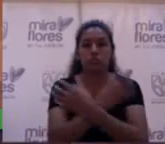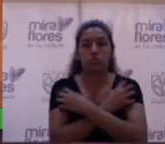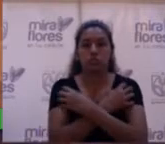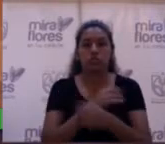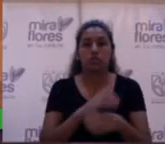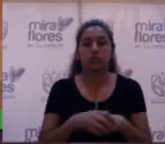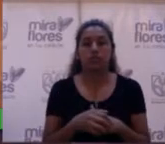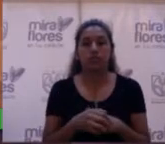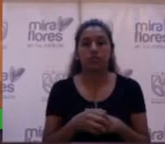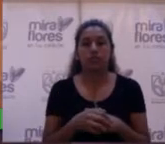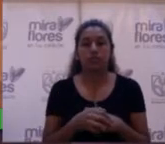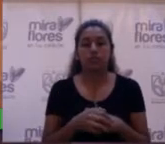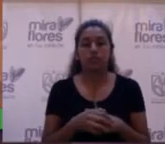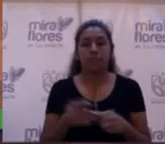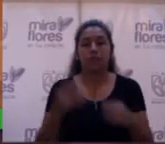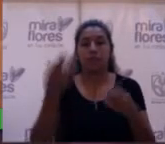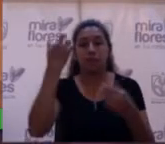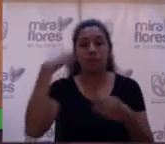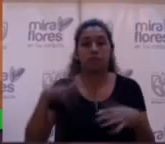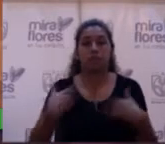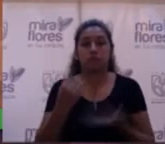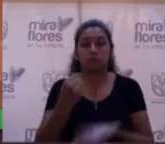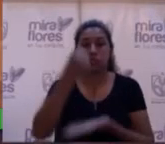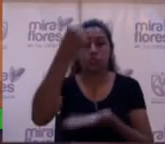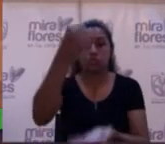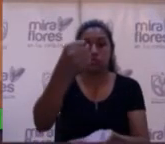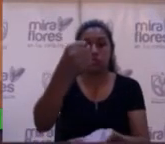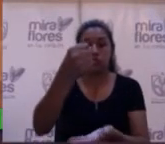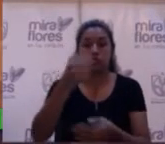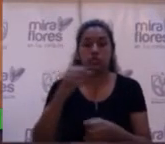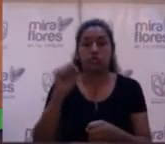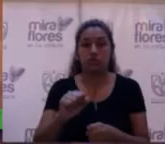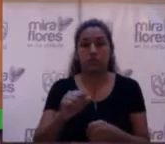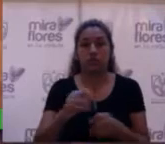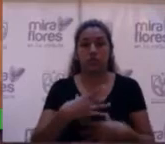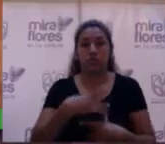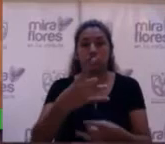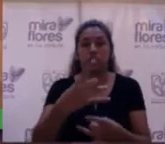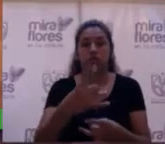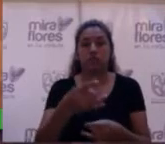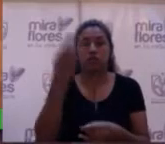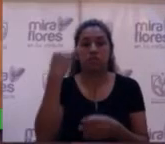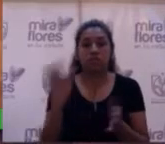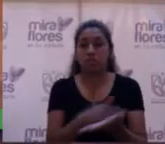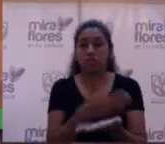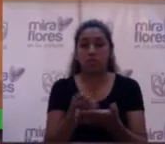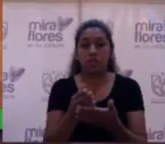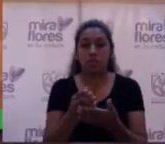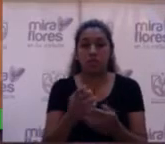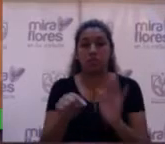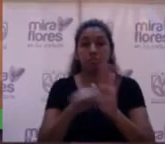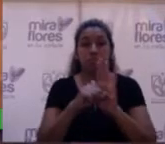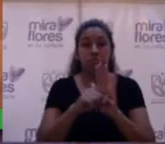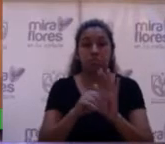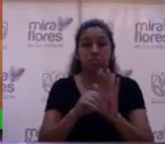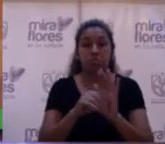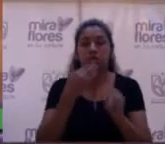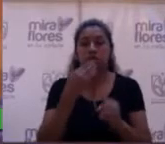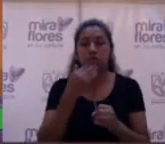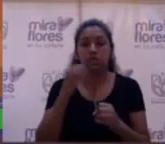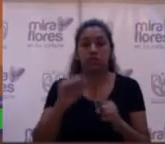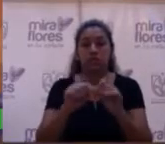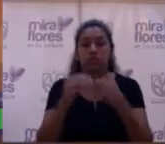Huacapullana, precisándose que es una donación desinteresada sin ninguna contraprestación, de conformidad con la